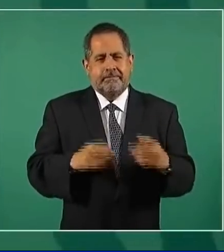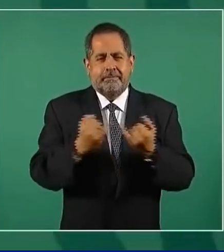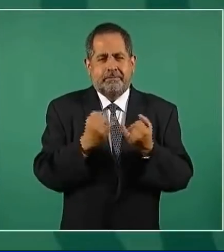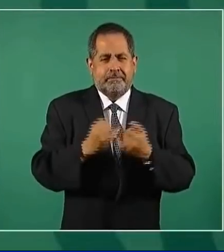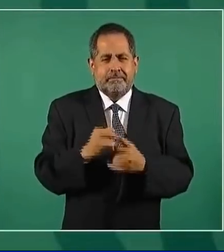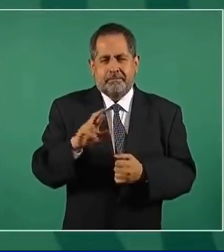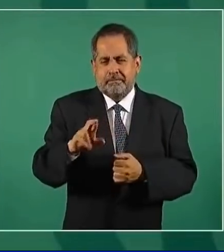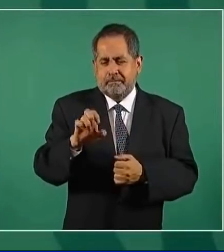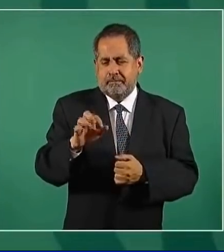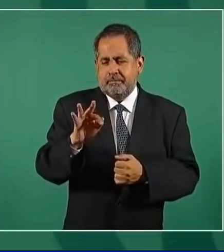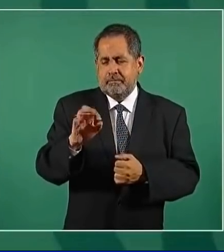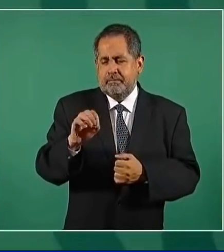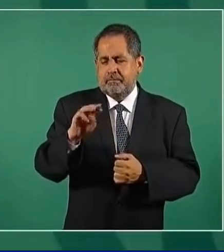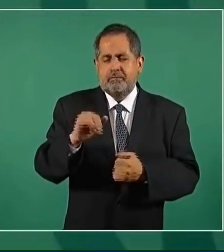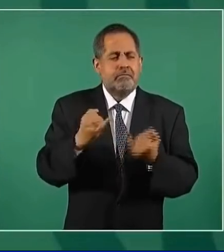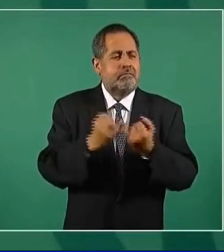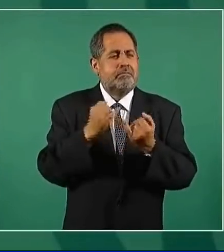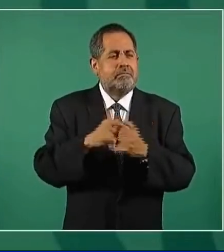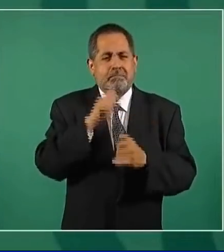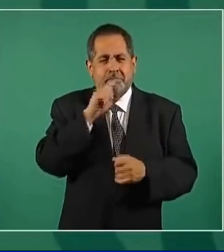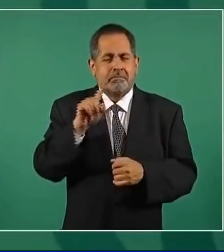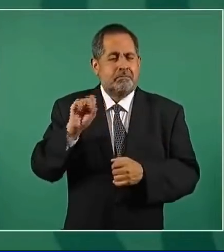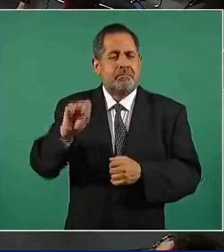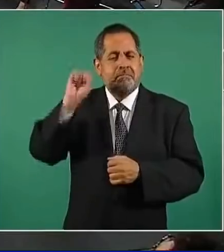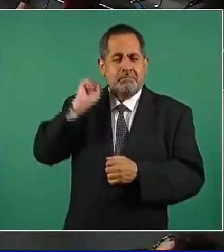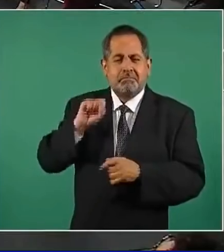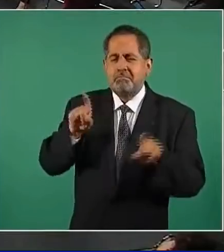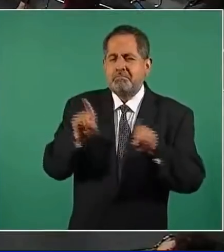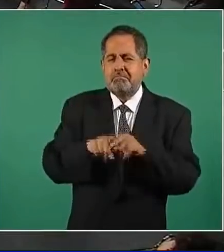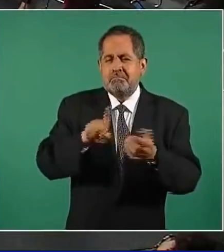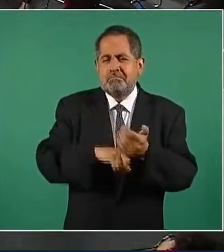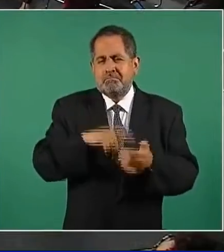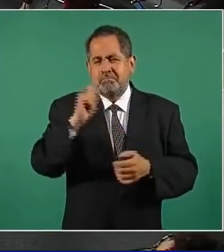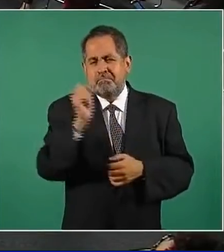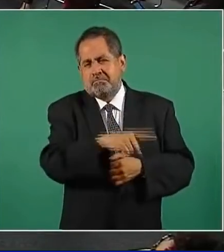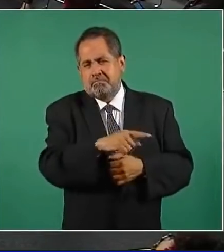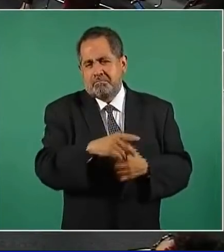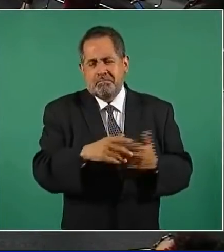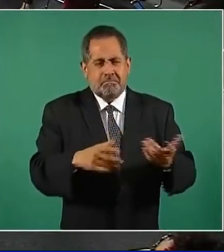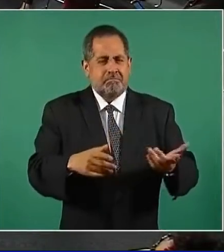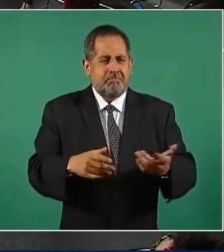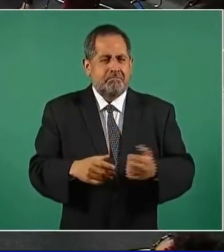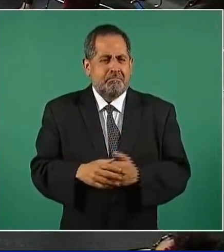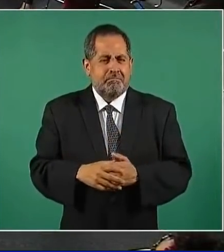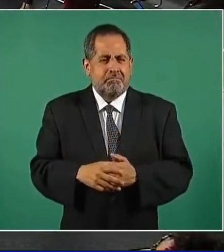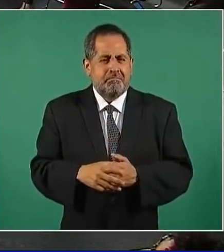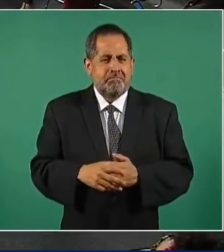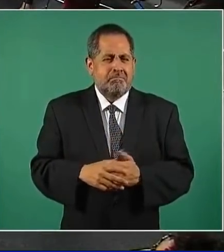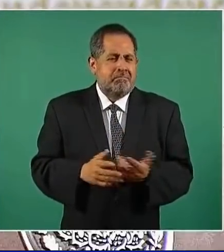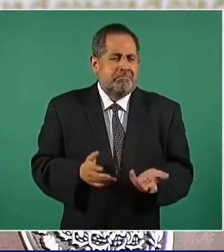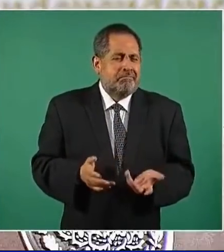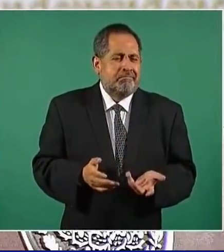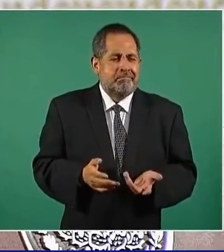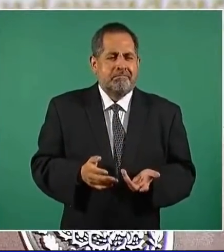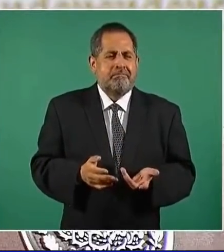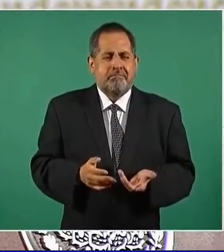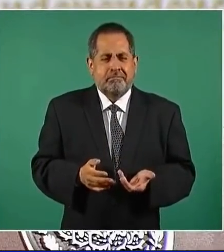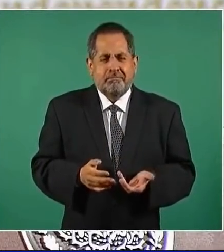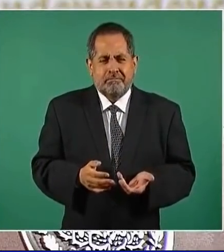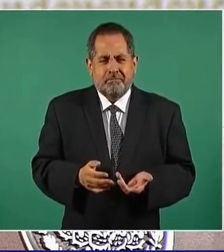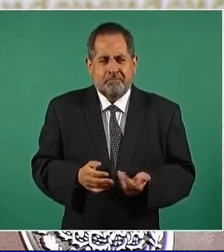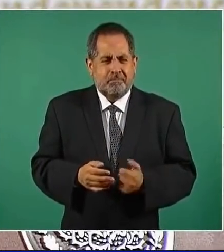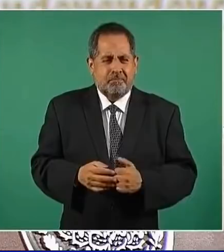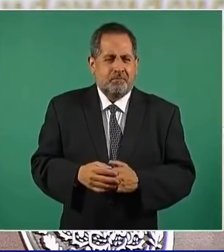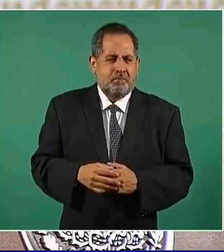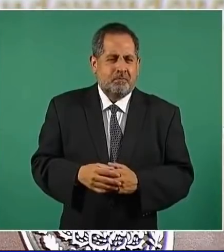con esto del sábado es lo mismo que no no no no no